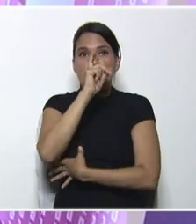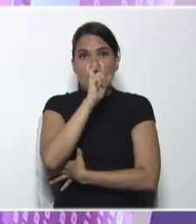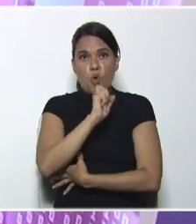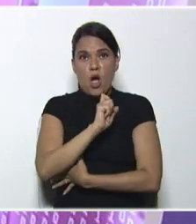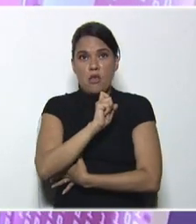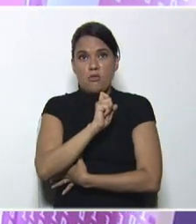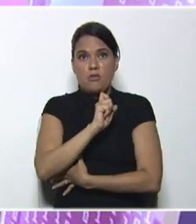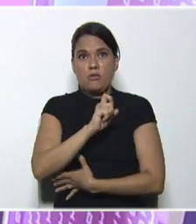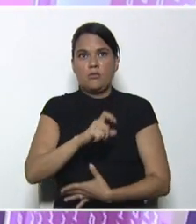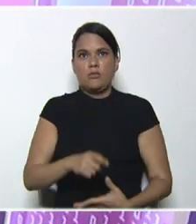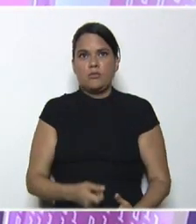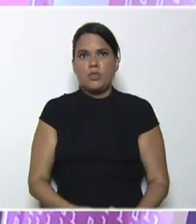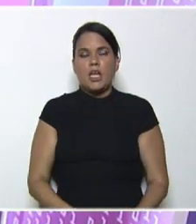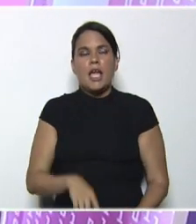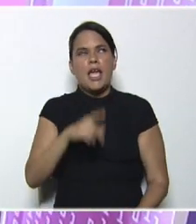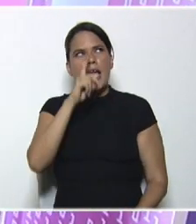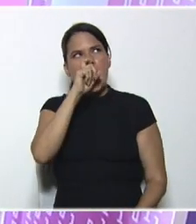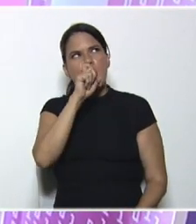año